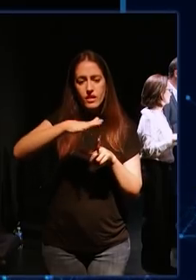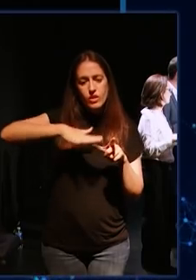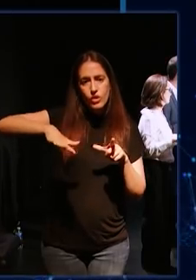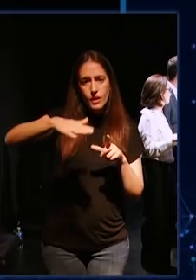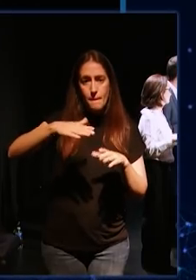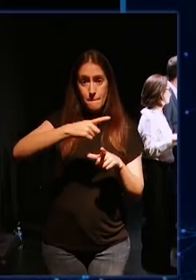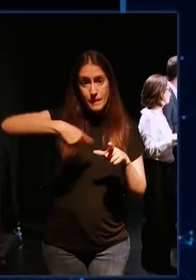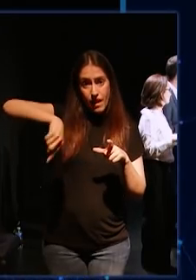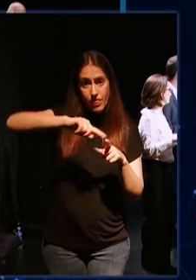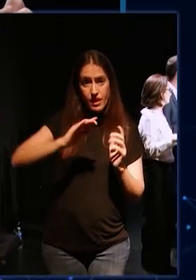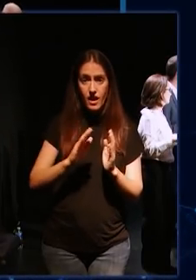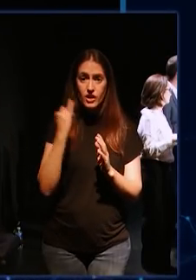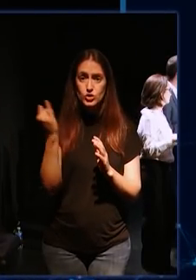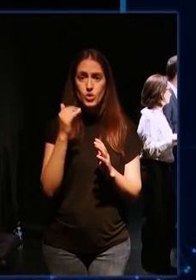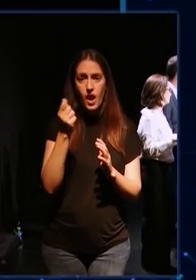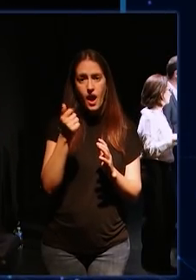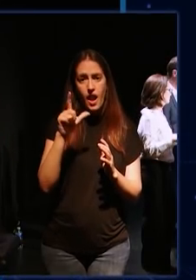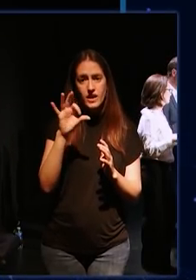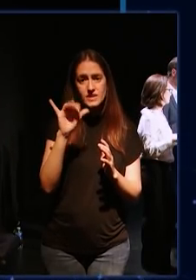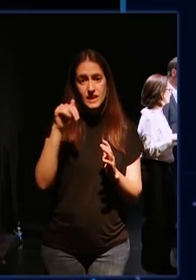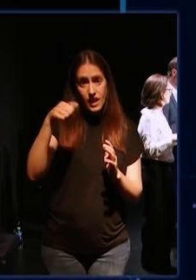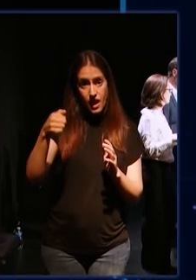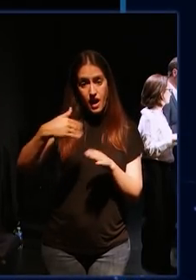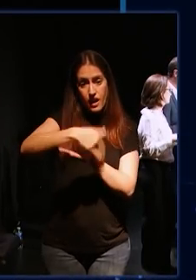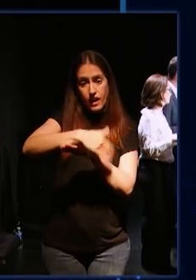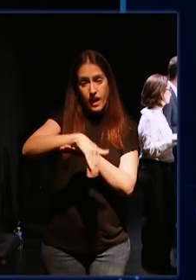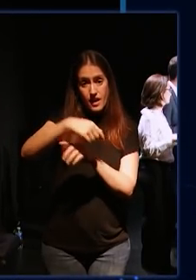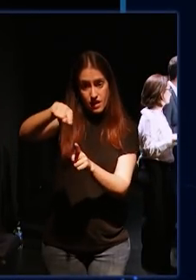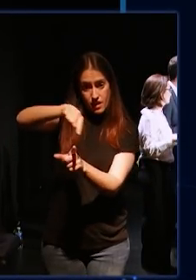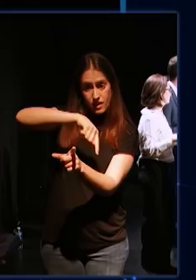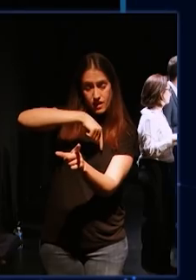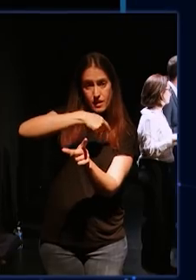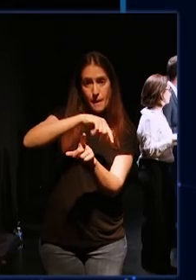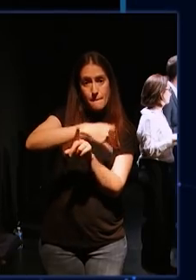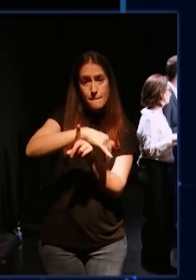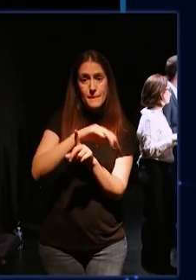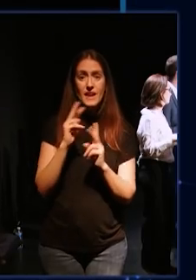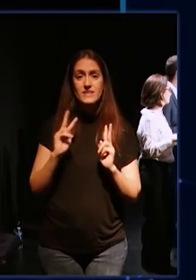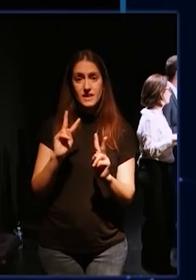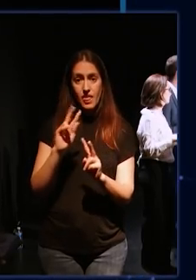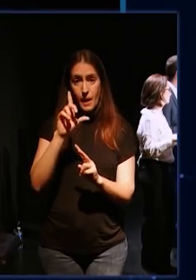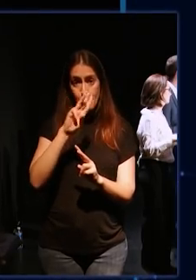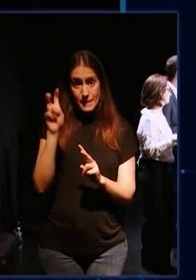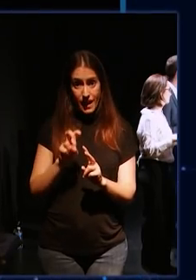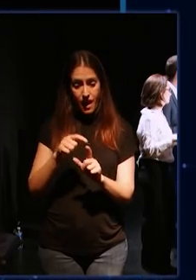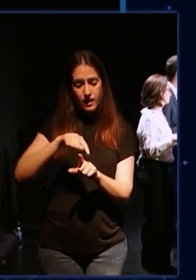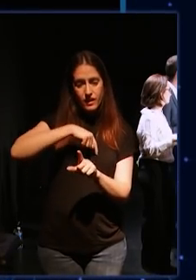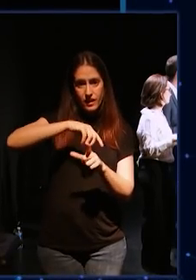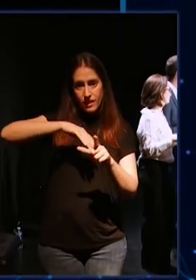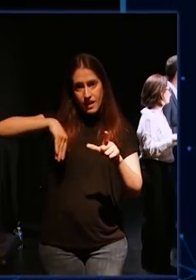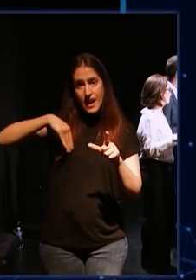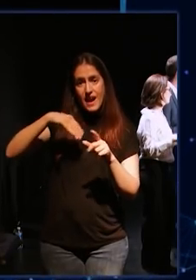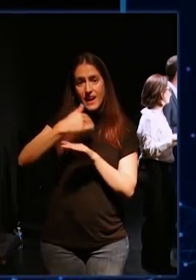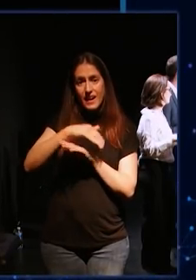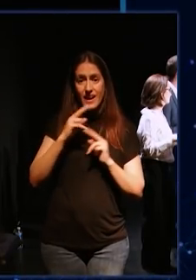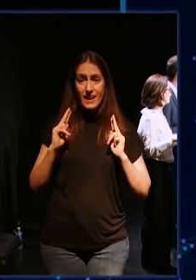Alsina, pasando por Virgen del Pilar, hasta Carretera Dos Ríos, y hay que promover la creación